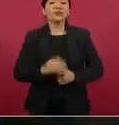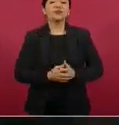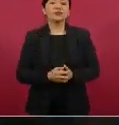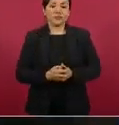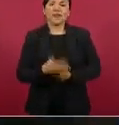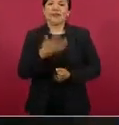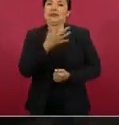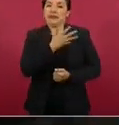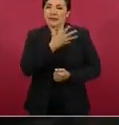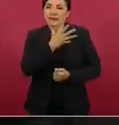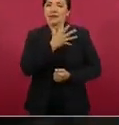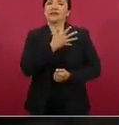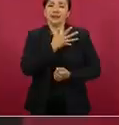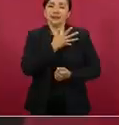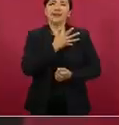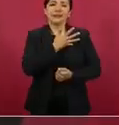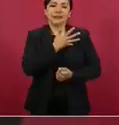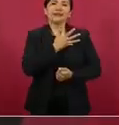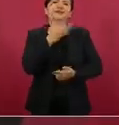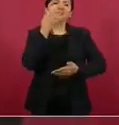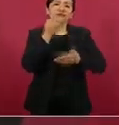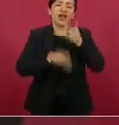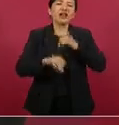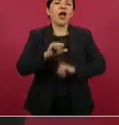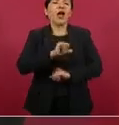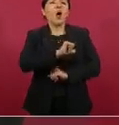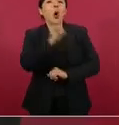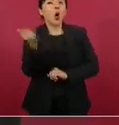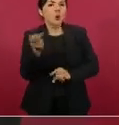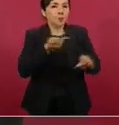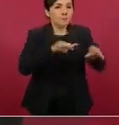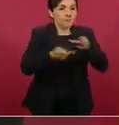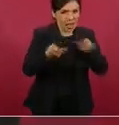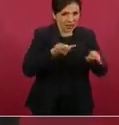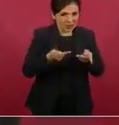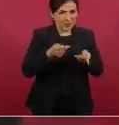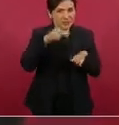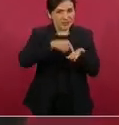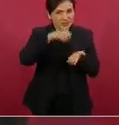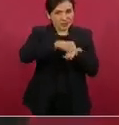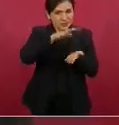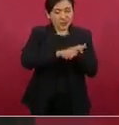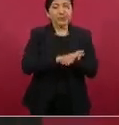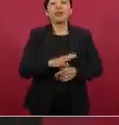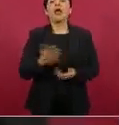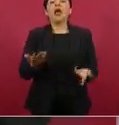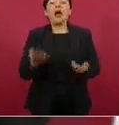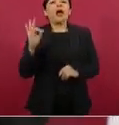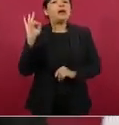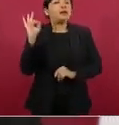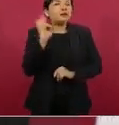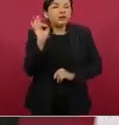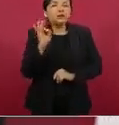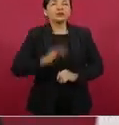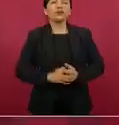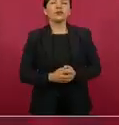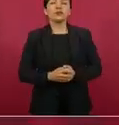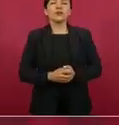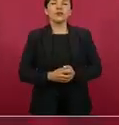tenemos también otro plan. En el caso de que,